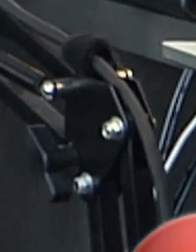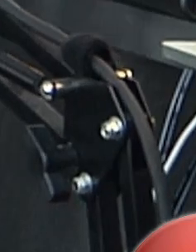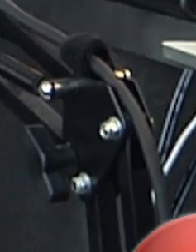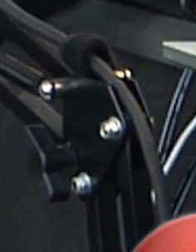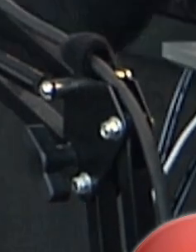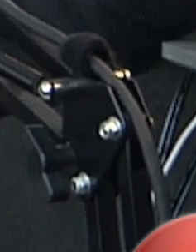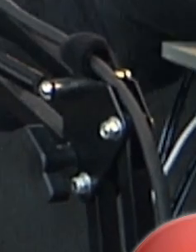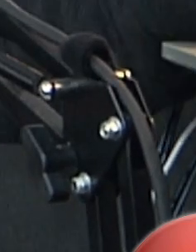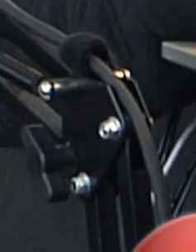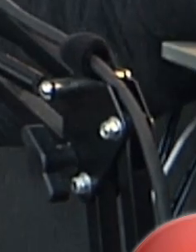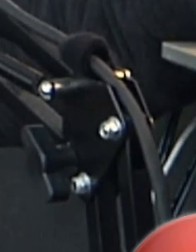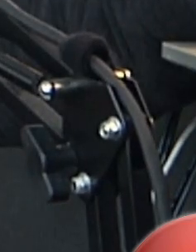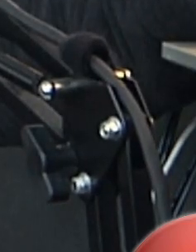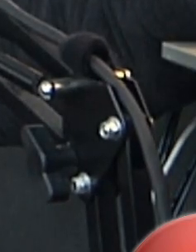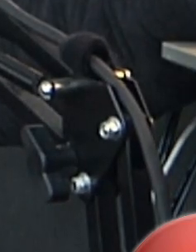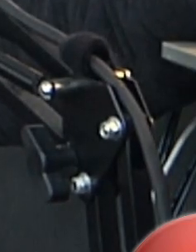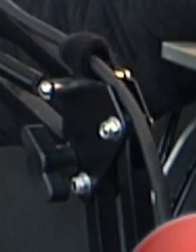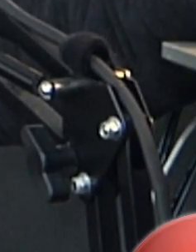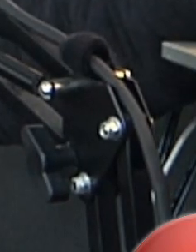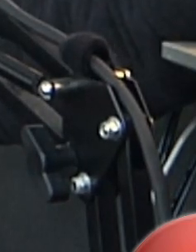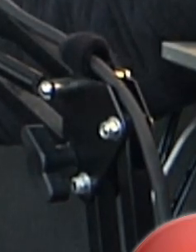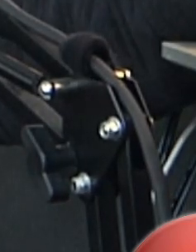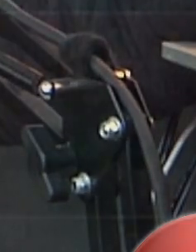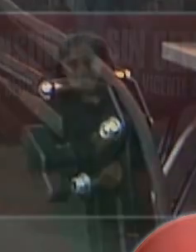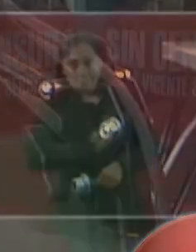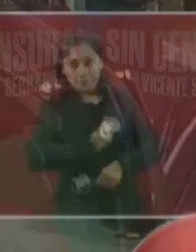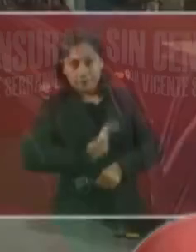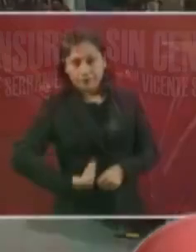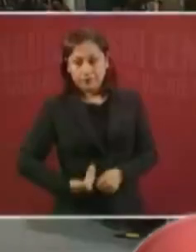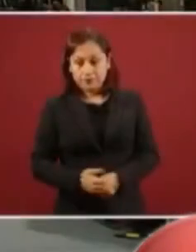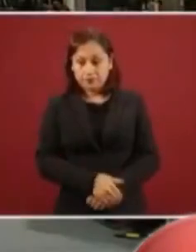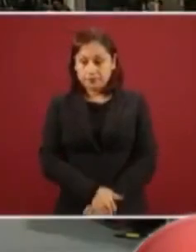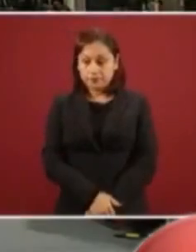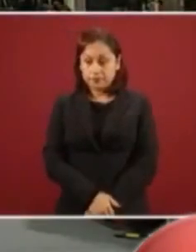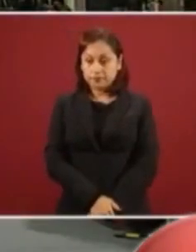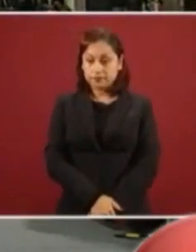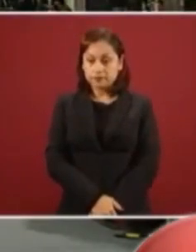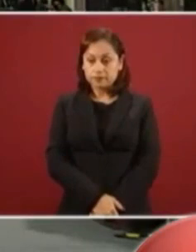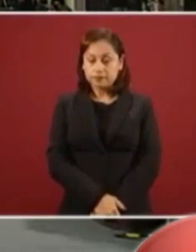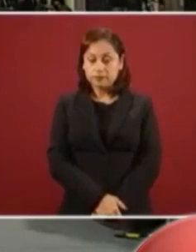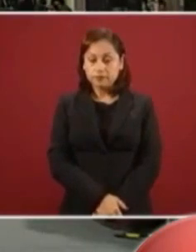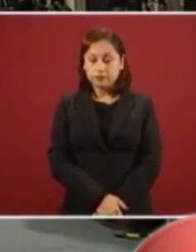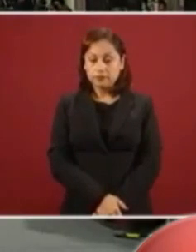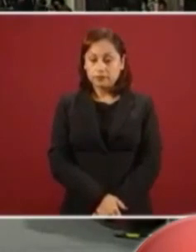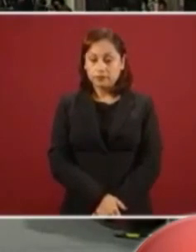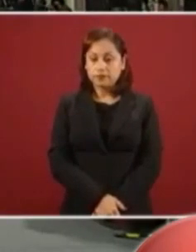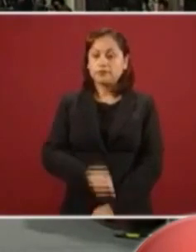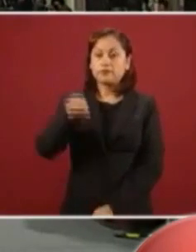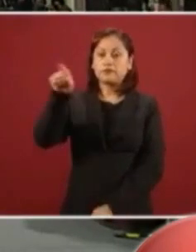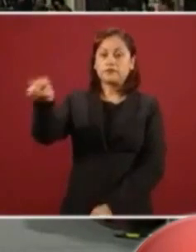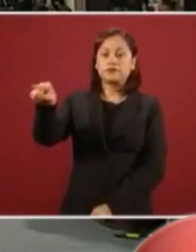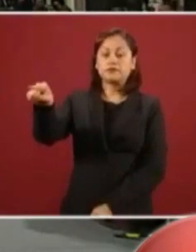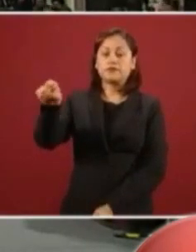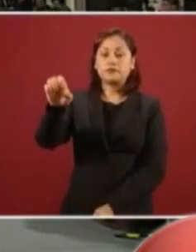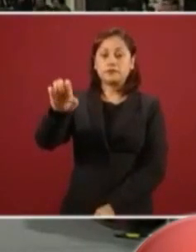al presidente lópez obrador responder a la pregunta de la corresponsal y a ella